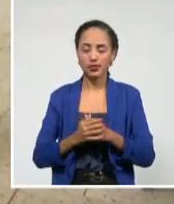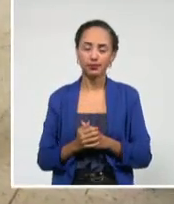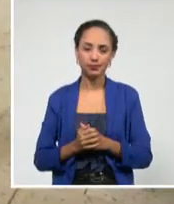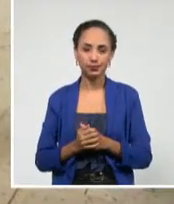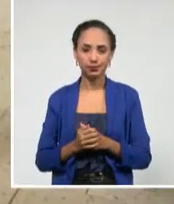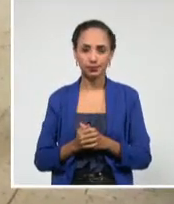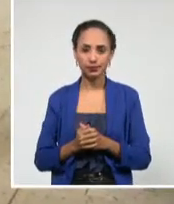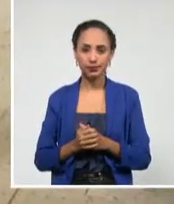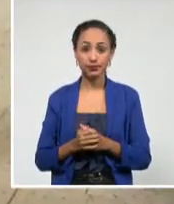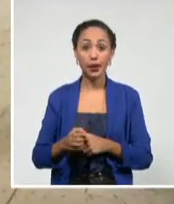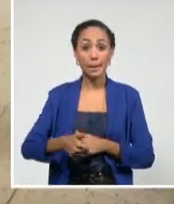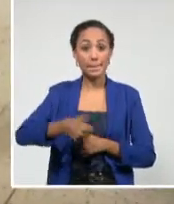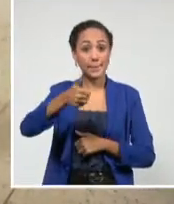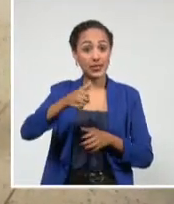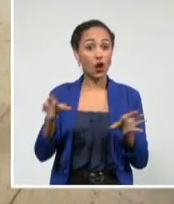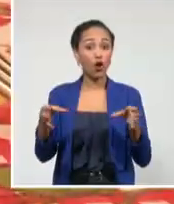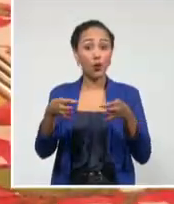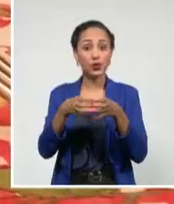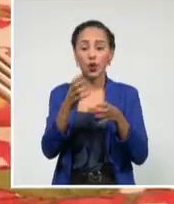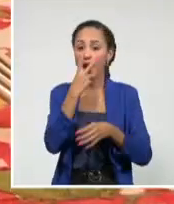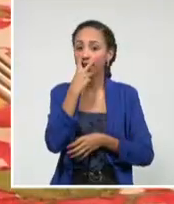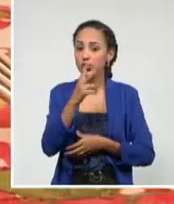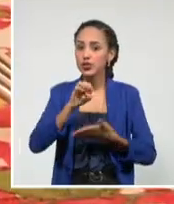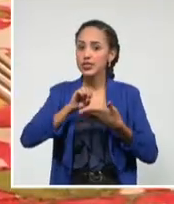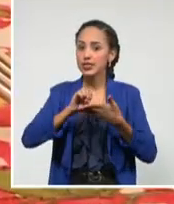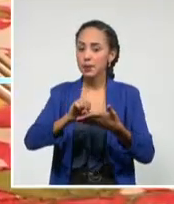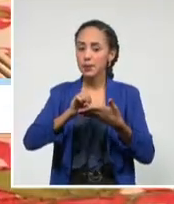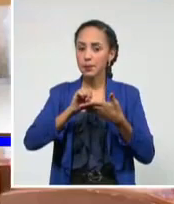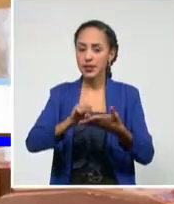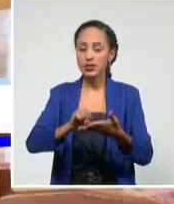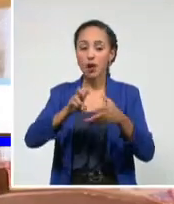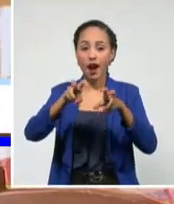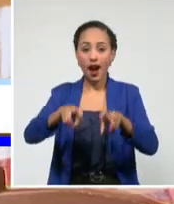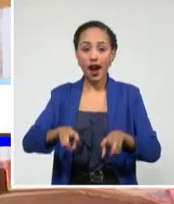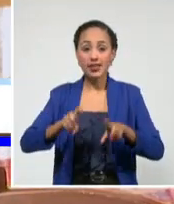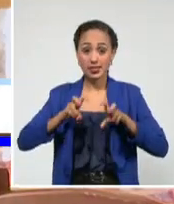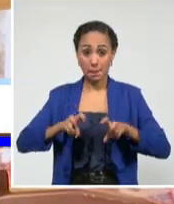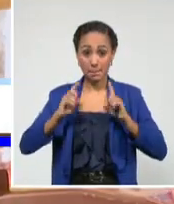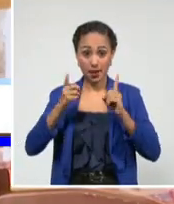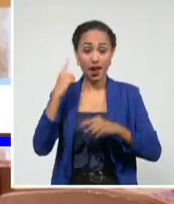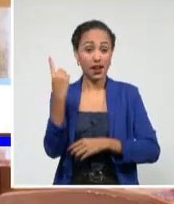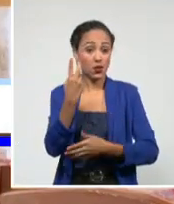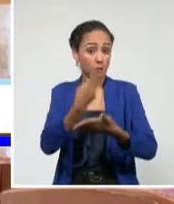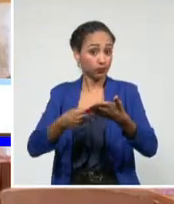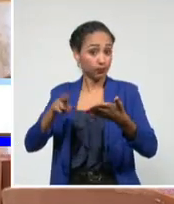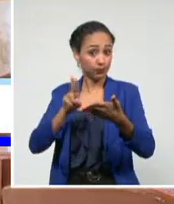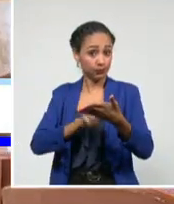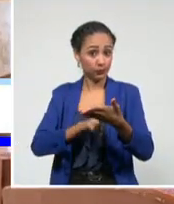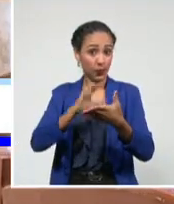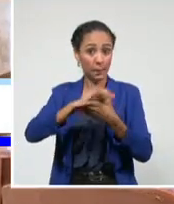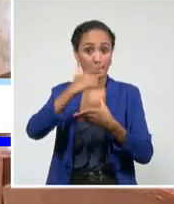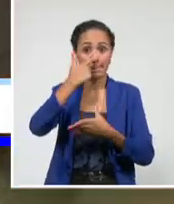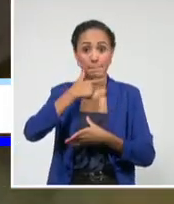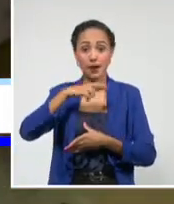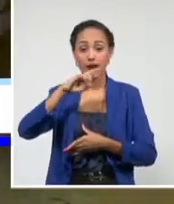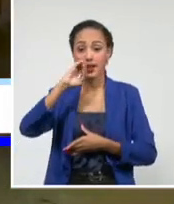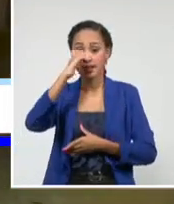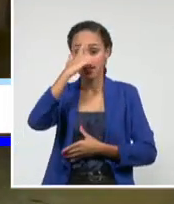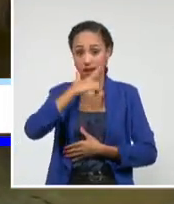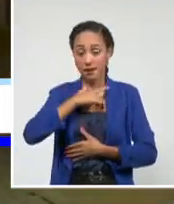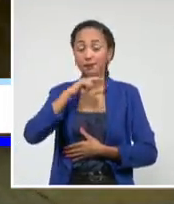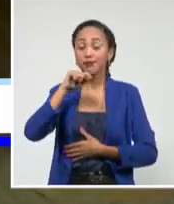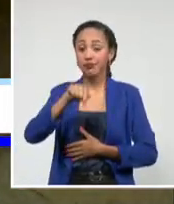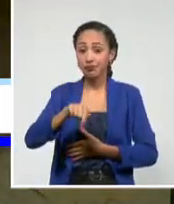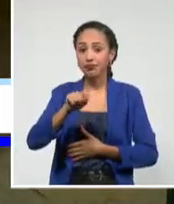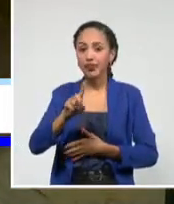La presidenta de la Comisión de Atención a los Servicios de la Asamblea Nacional del Poder Popular, María del Carmen Concepción González, visitó